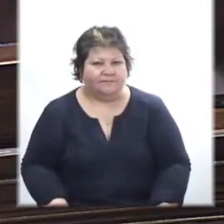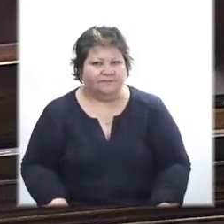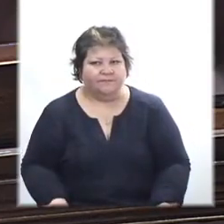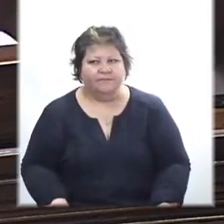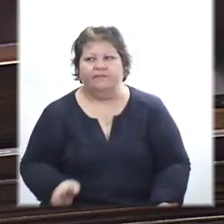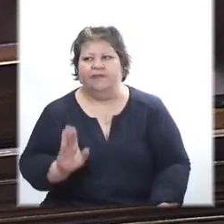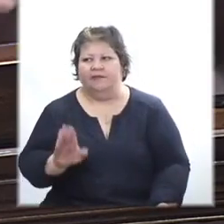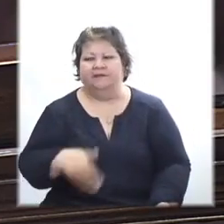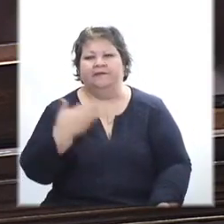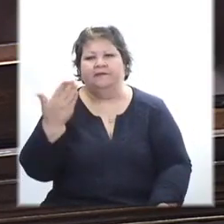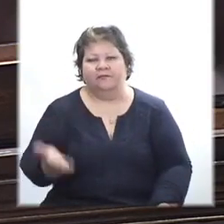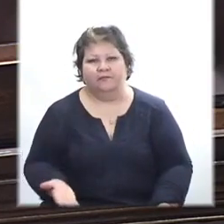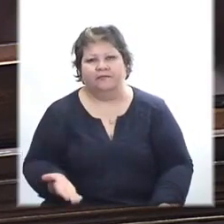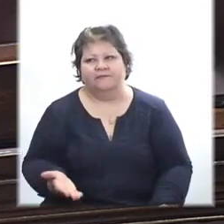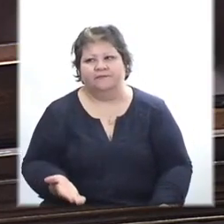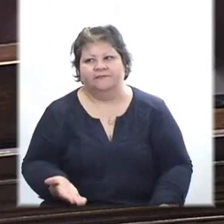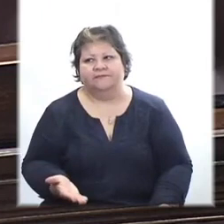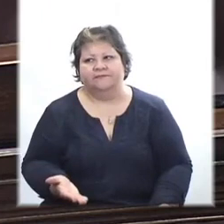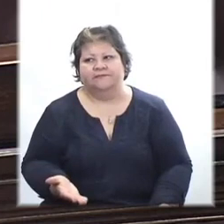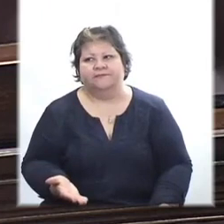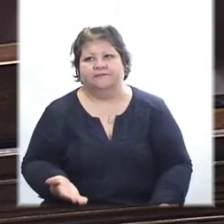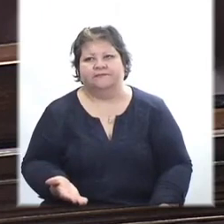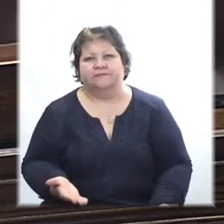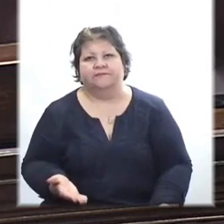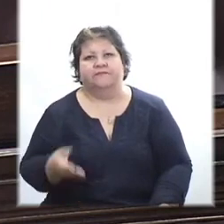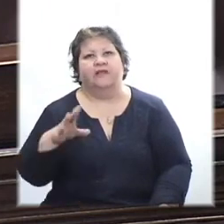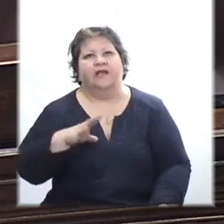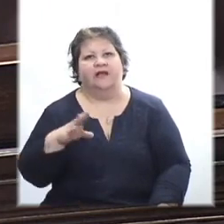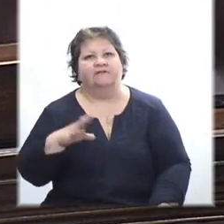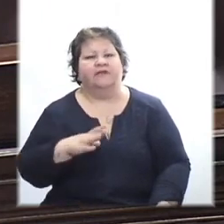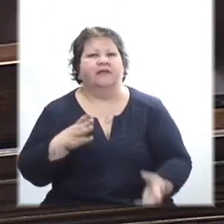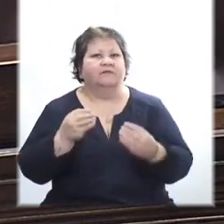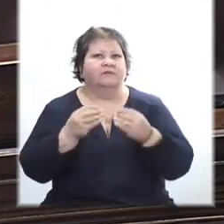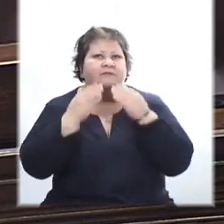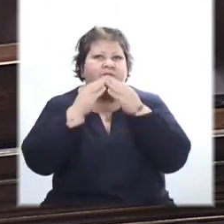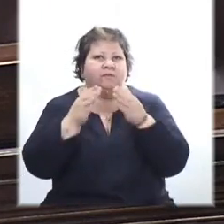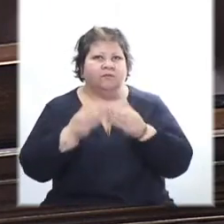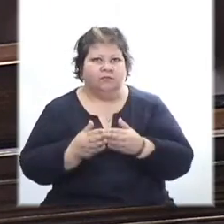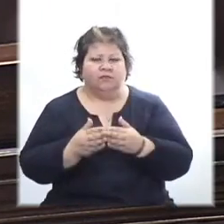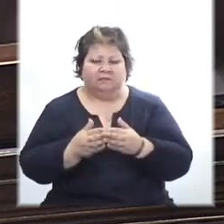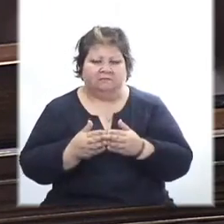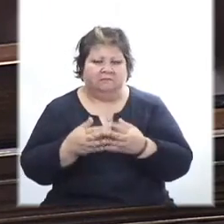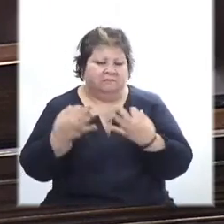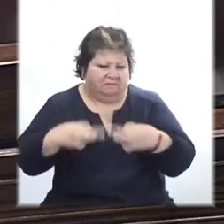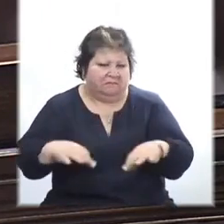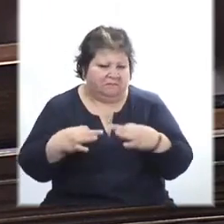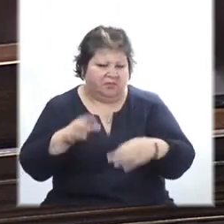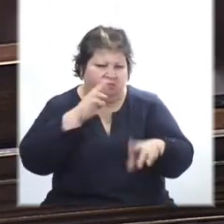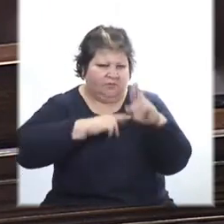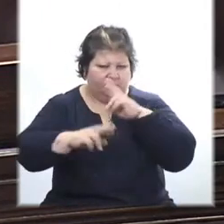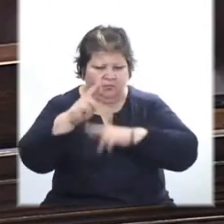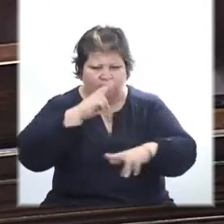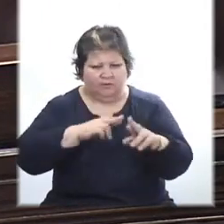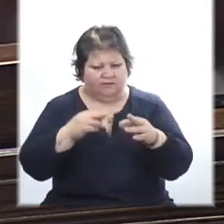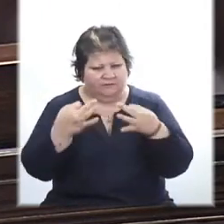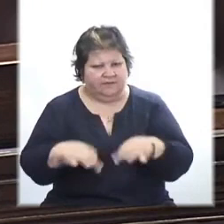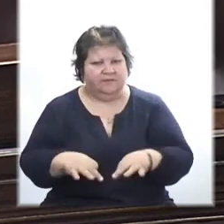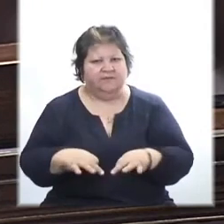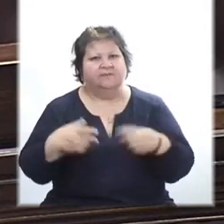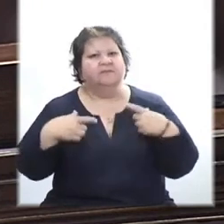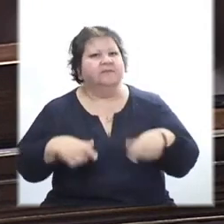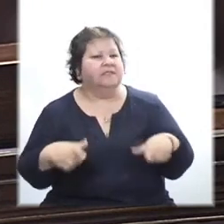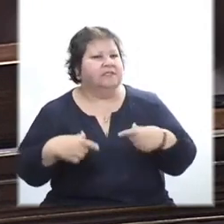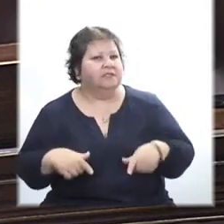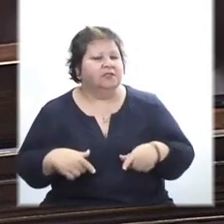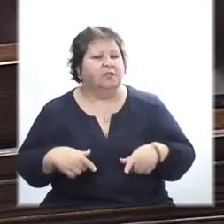Después, como dije, tenía otras cuantas preguntas, pero todas fueron muy bien respondidas por los ministros y por